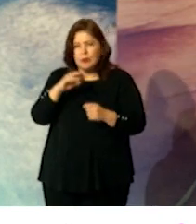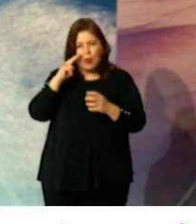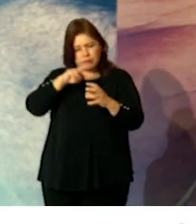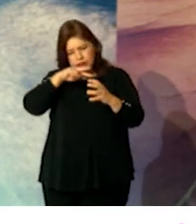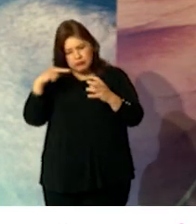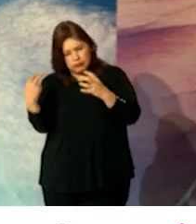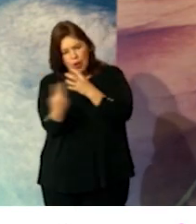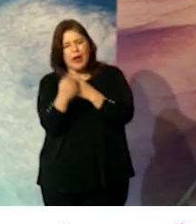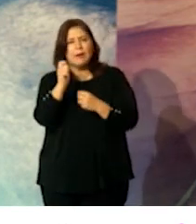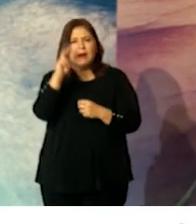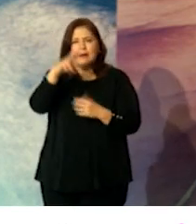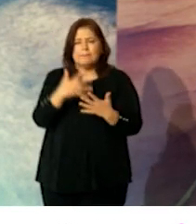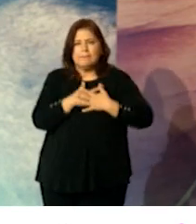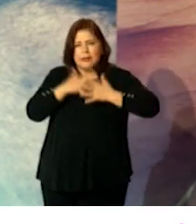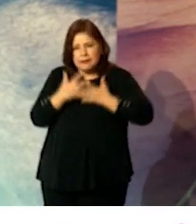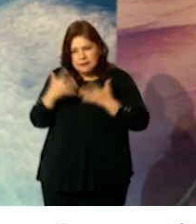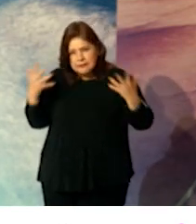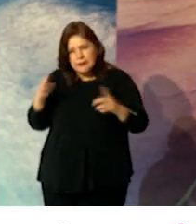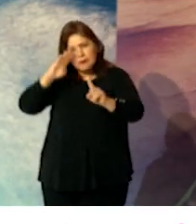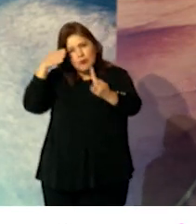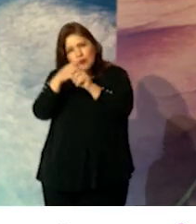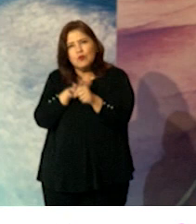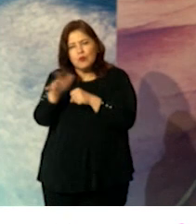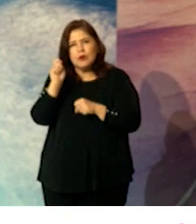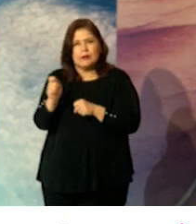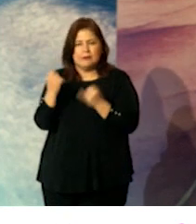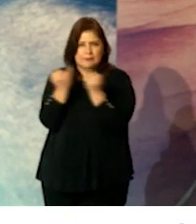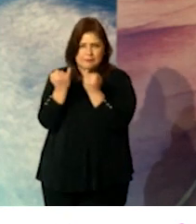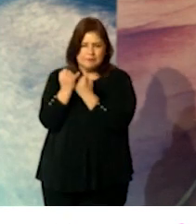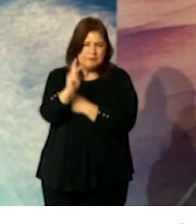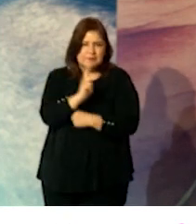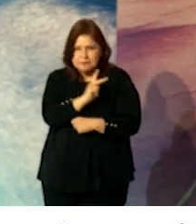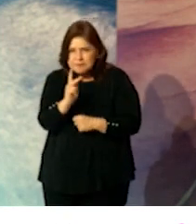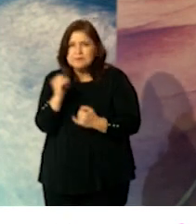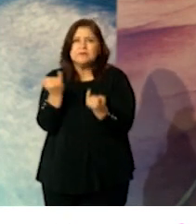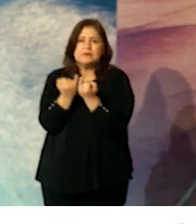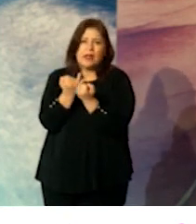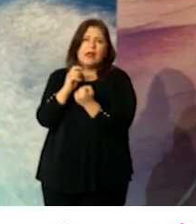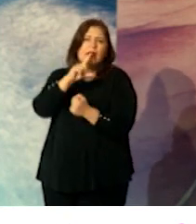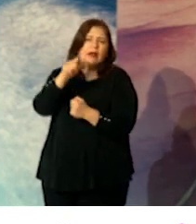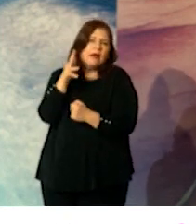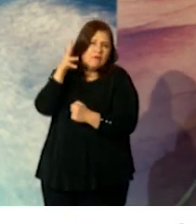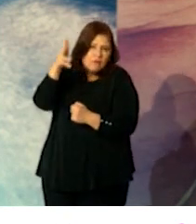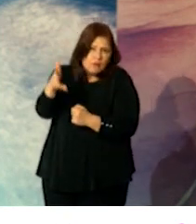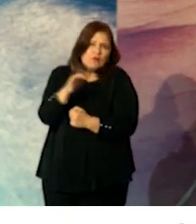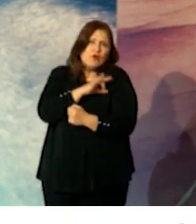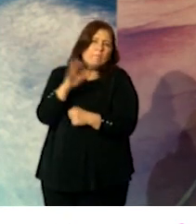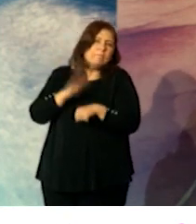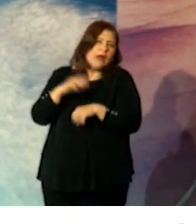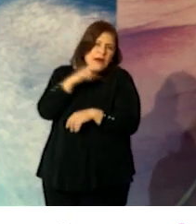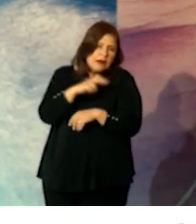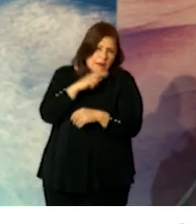global con un gran amor, con un gran propósito en común, y que podamos llegar todos y todas de manera mucho más